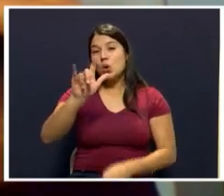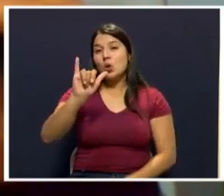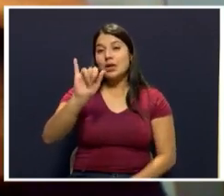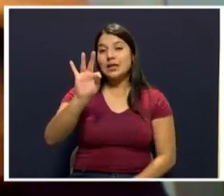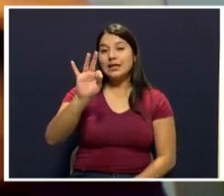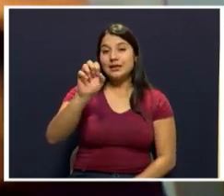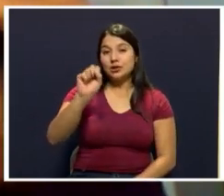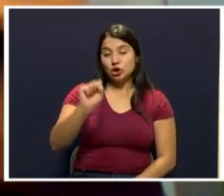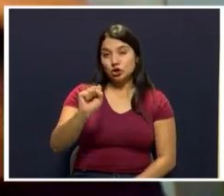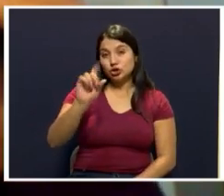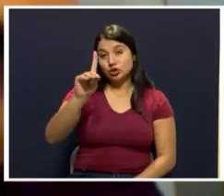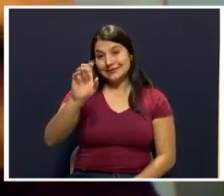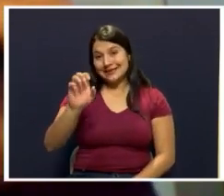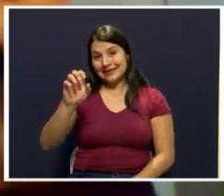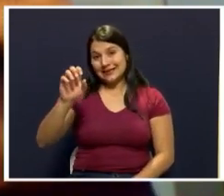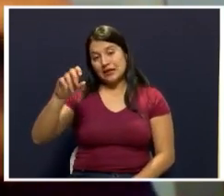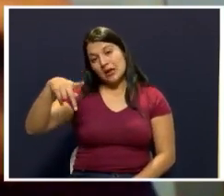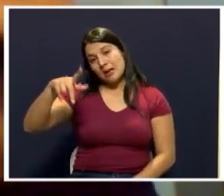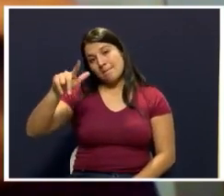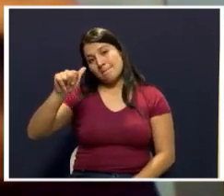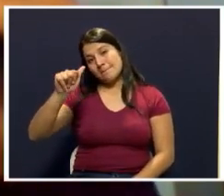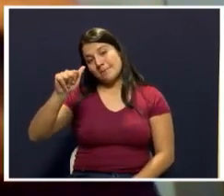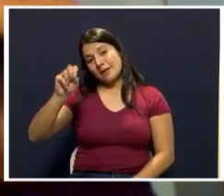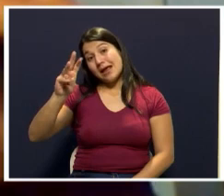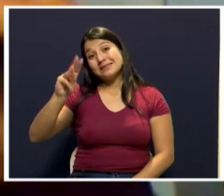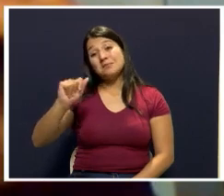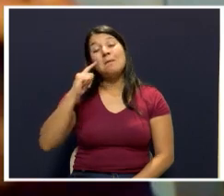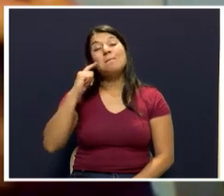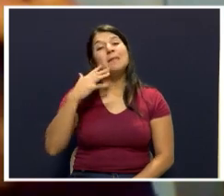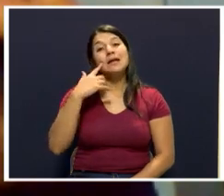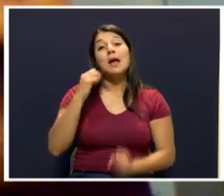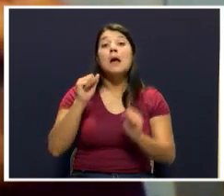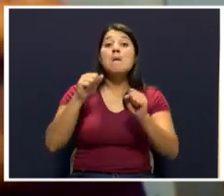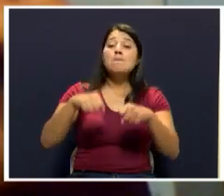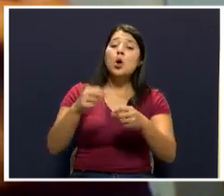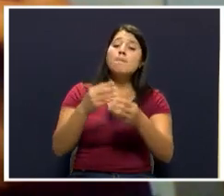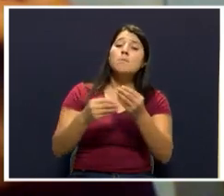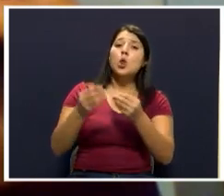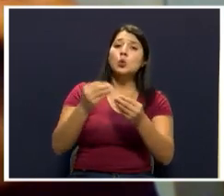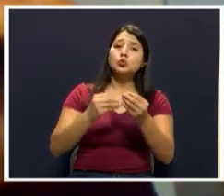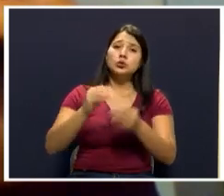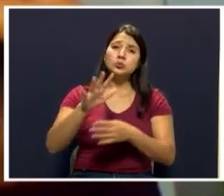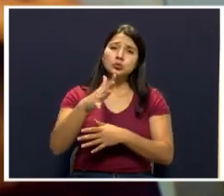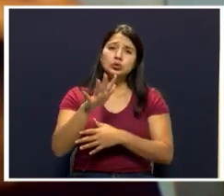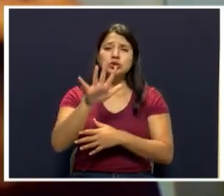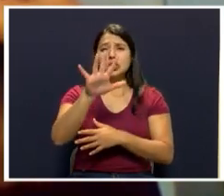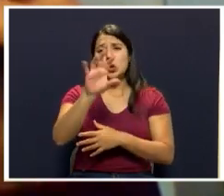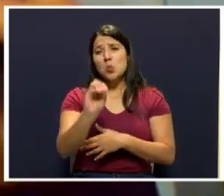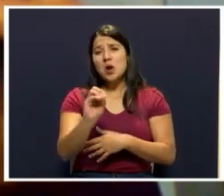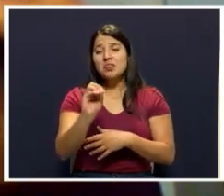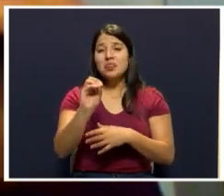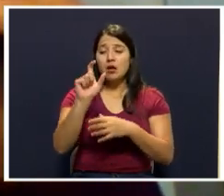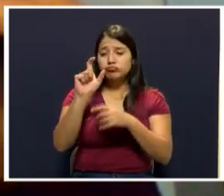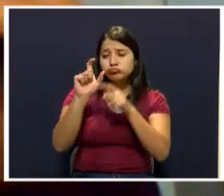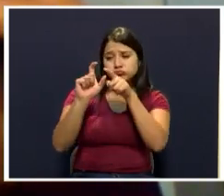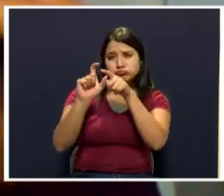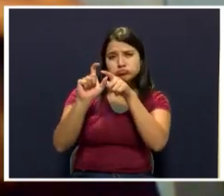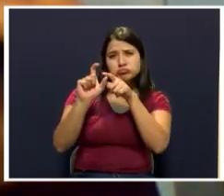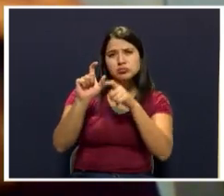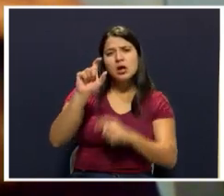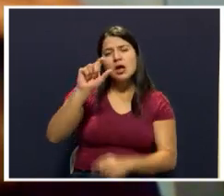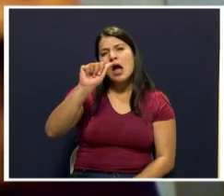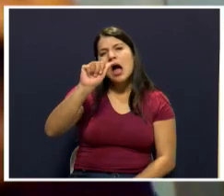plasma para producir un lote de aproximadamente unas 50 ampollas de